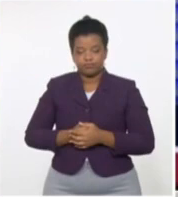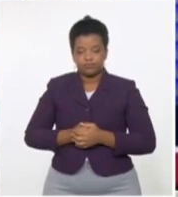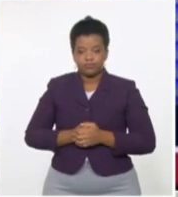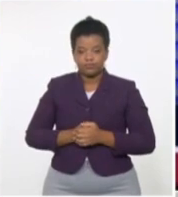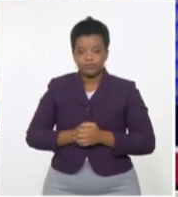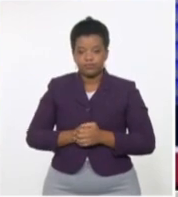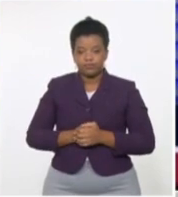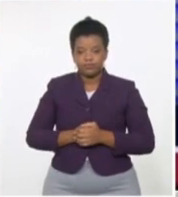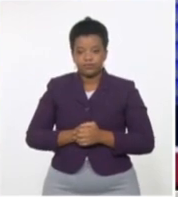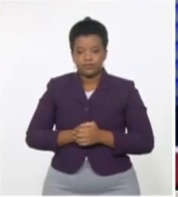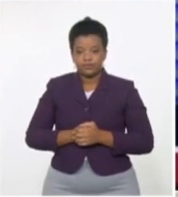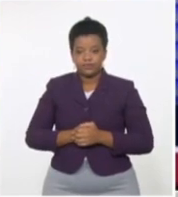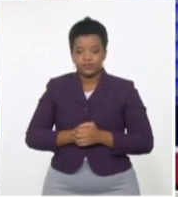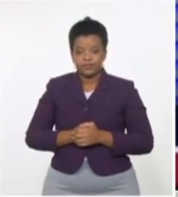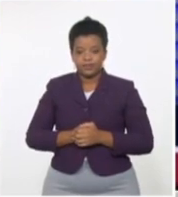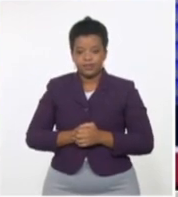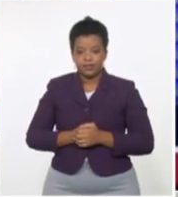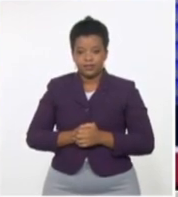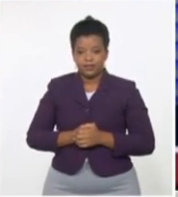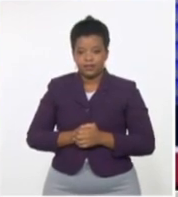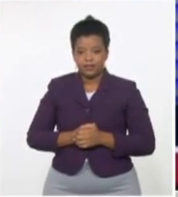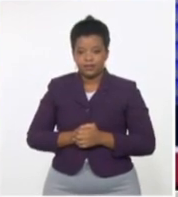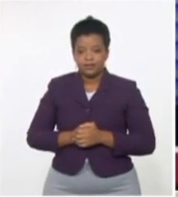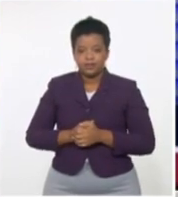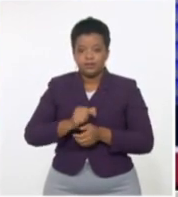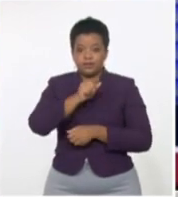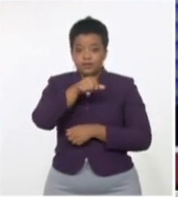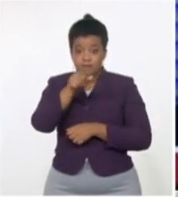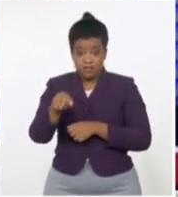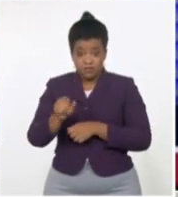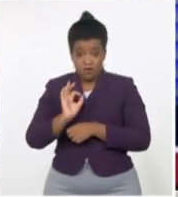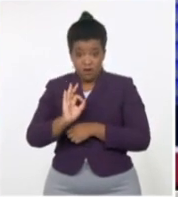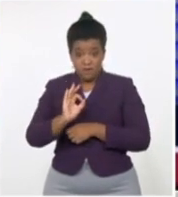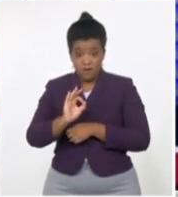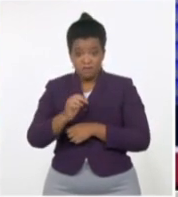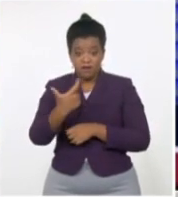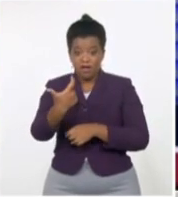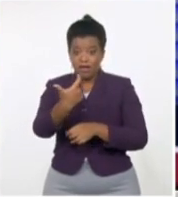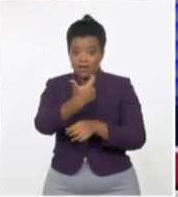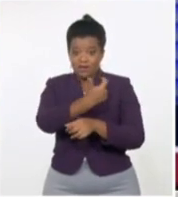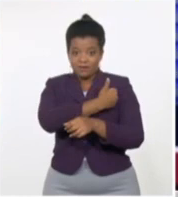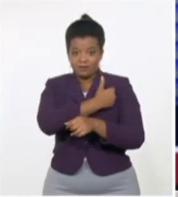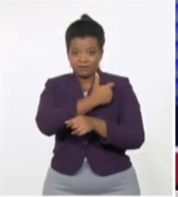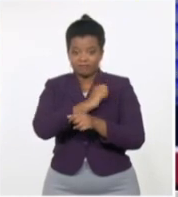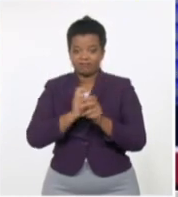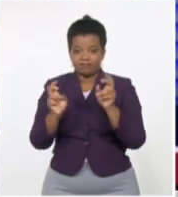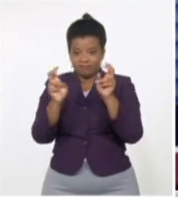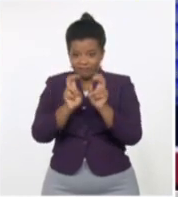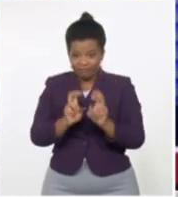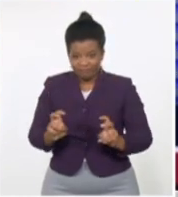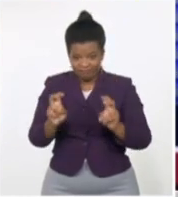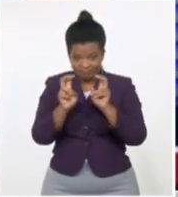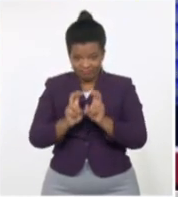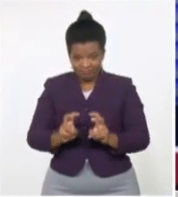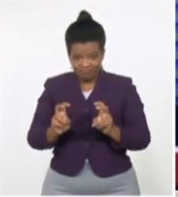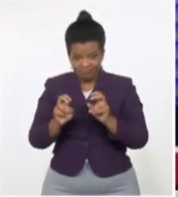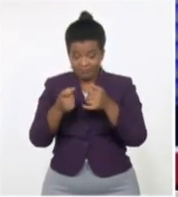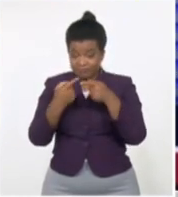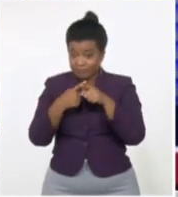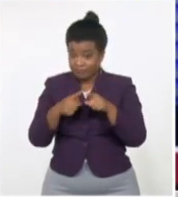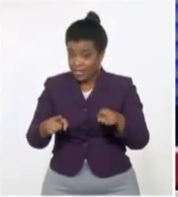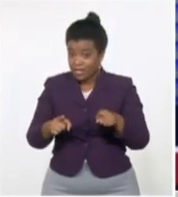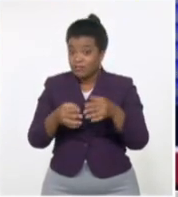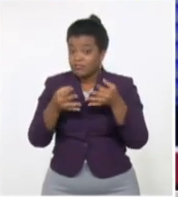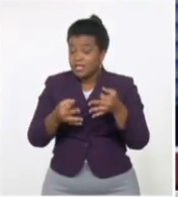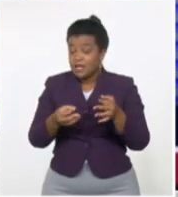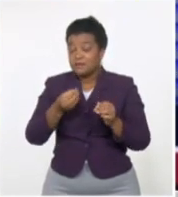No lleva enmascaramiento, por tanto, todas las personas reciben el producto en investigación, es decir, el candidato vacunal, pero siempre vas a